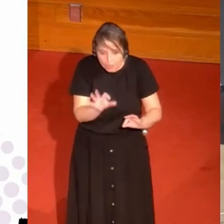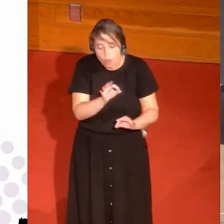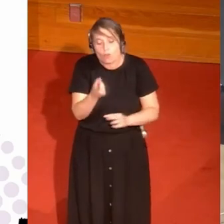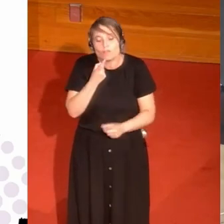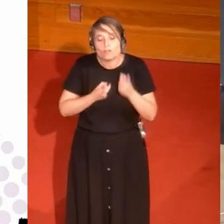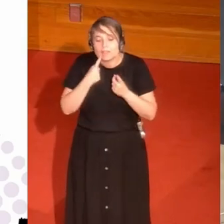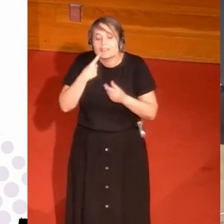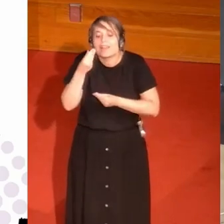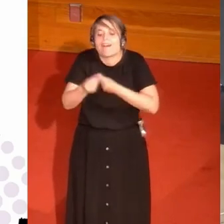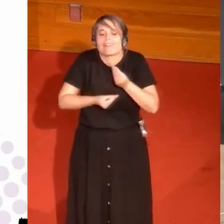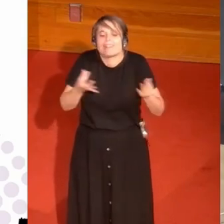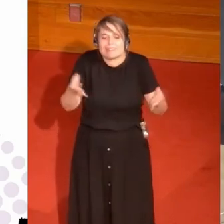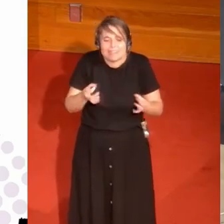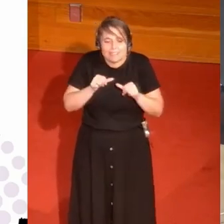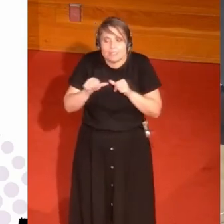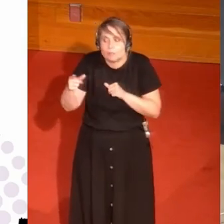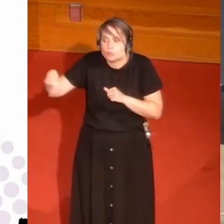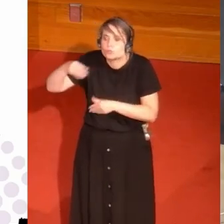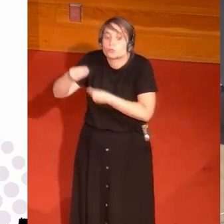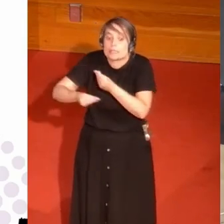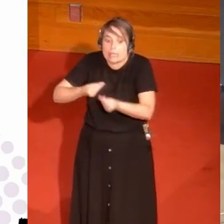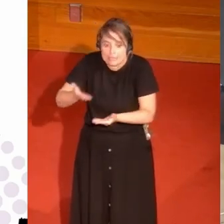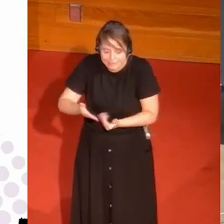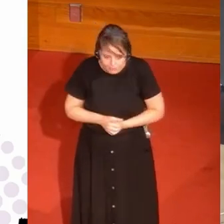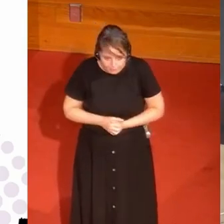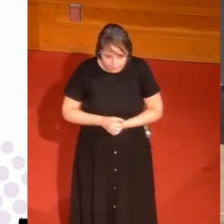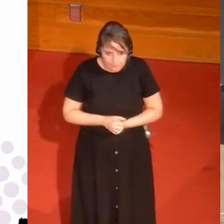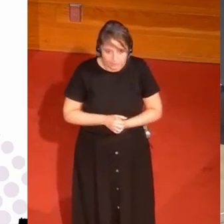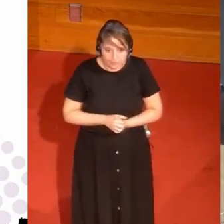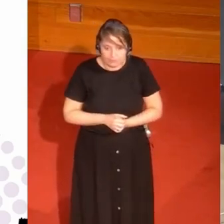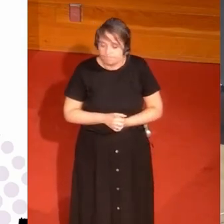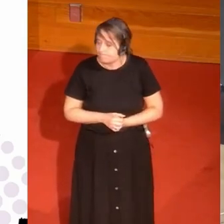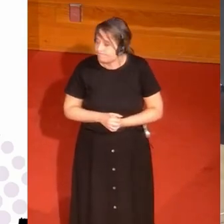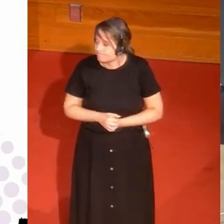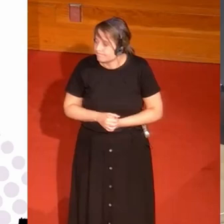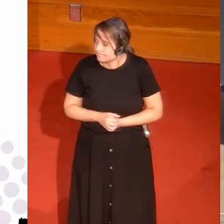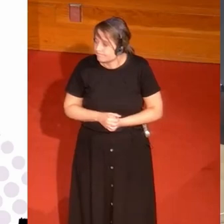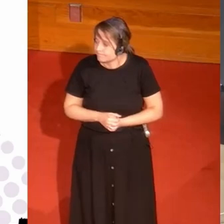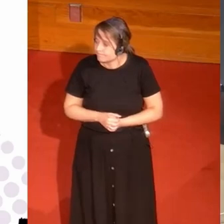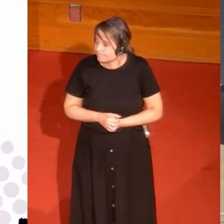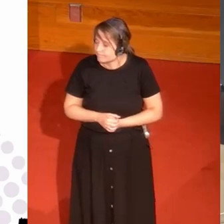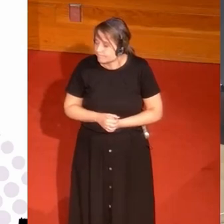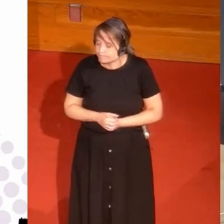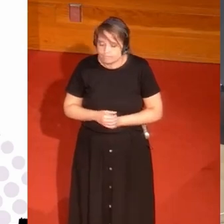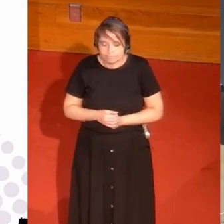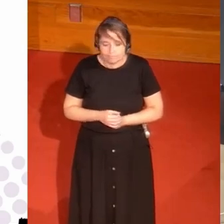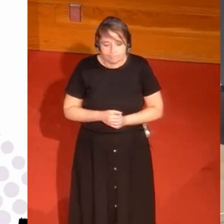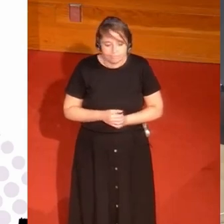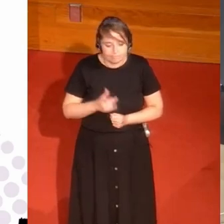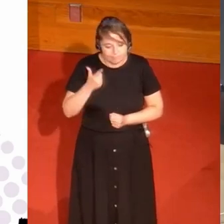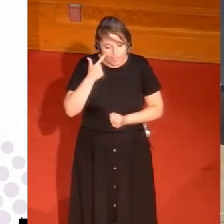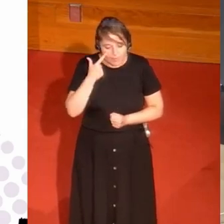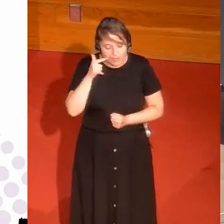tema Qué se puede hacer y qué y Qué hacéis en concreto gracias Bueno yo creo que allí lo que se lo que se